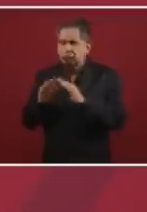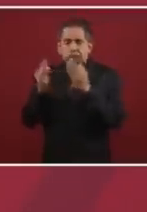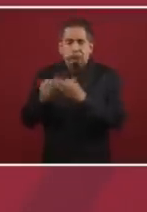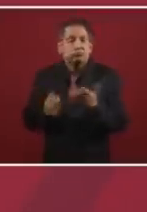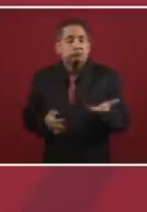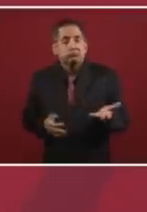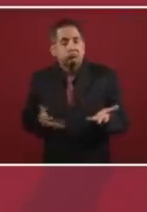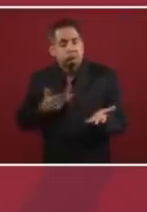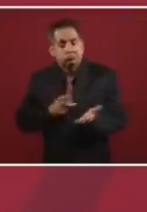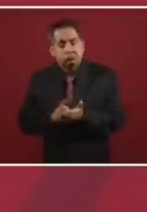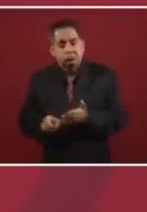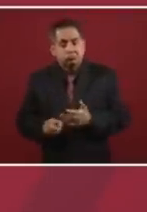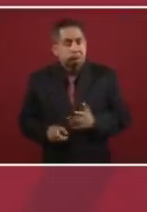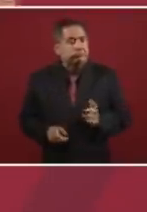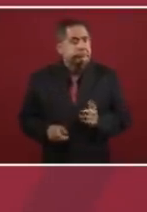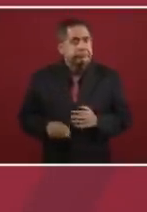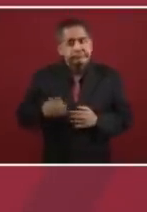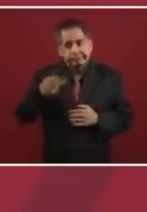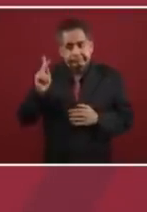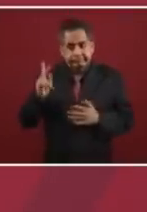pero era